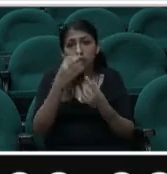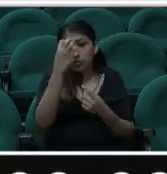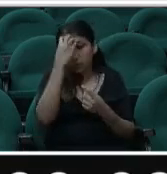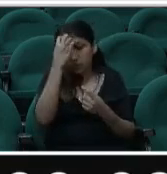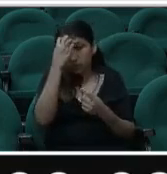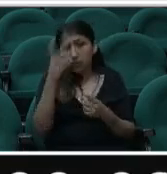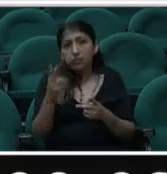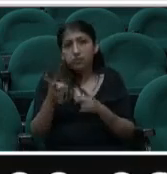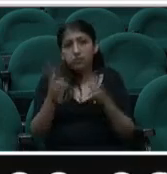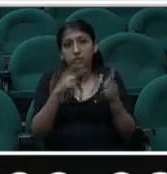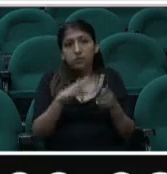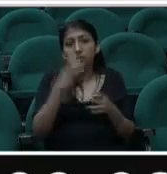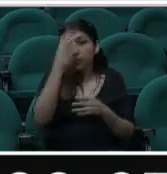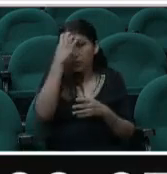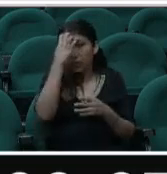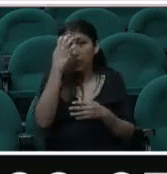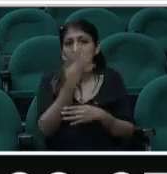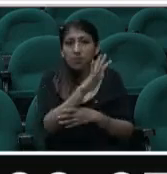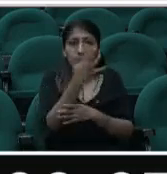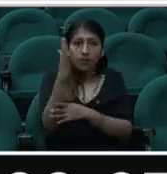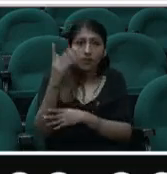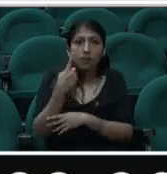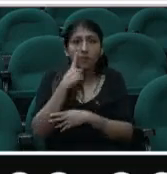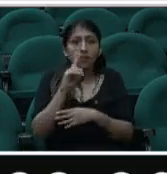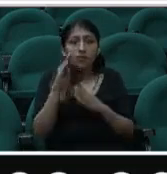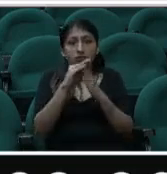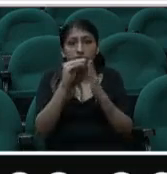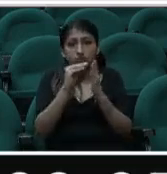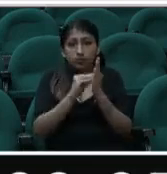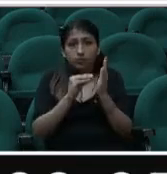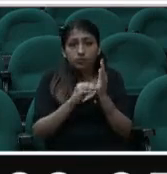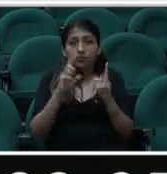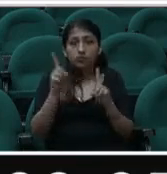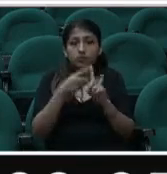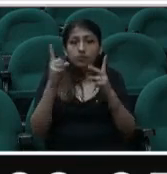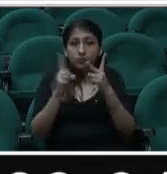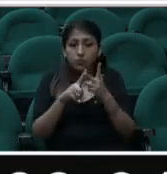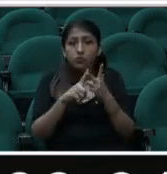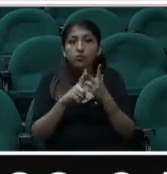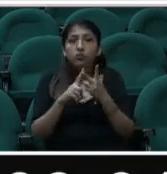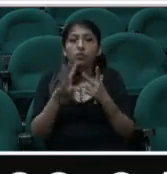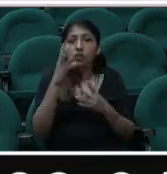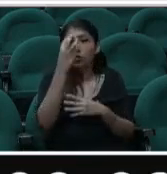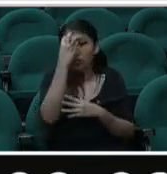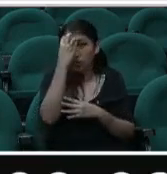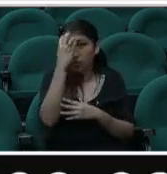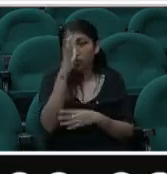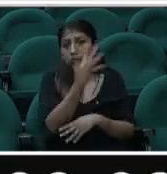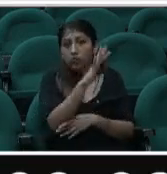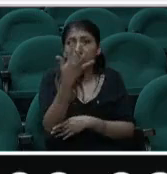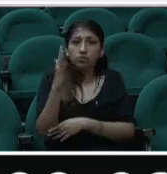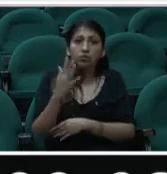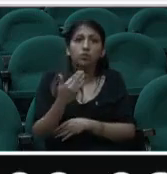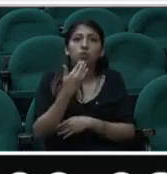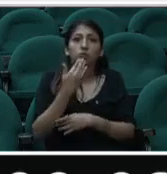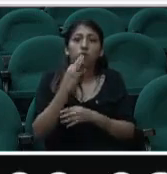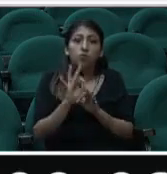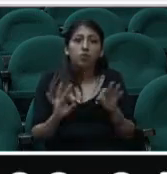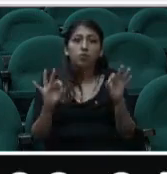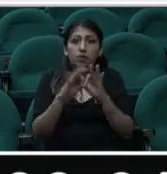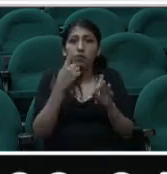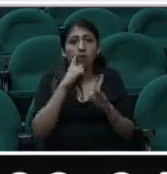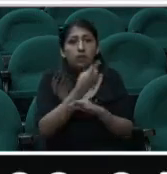educación de la misma manera educación ambiental para que las mallas curriculares desde primaria y secundaria se incluya la educación ambiental como algo